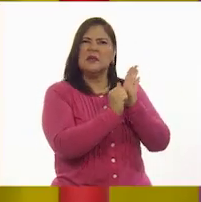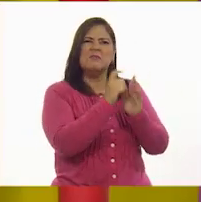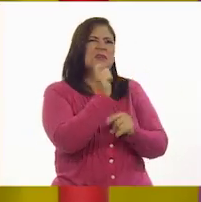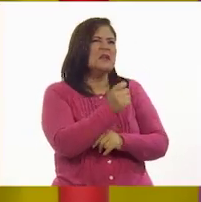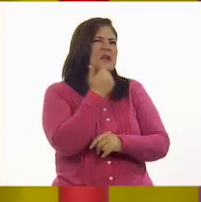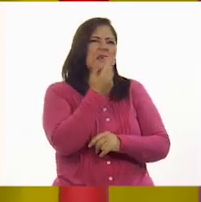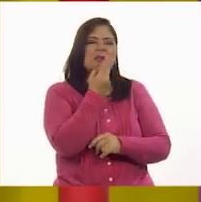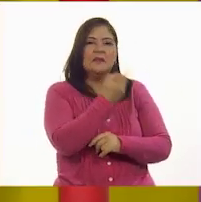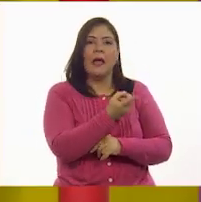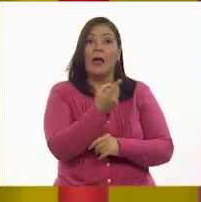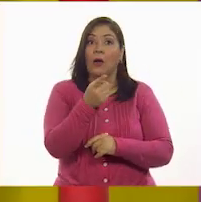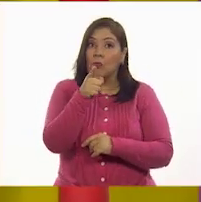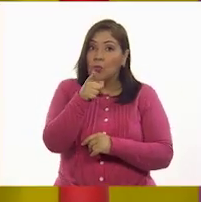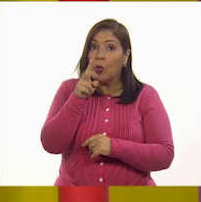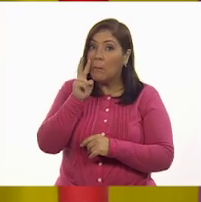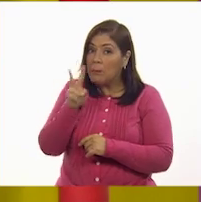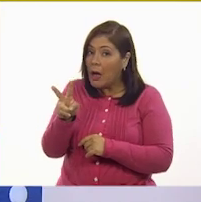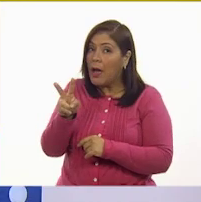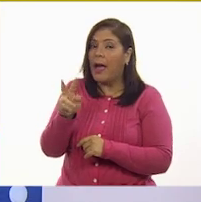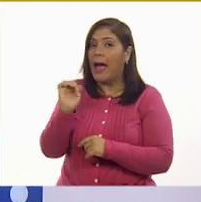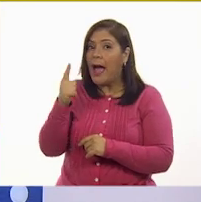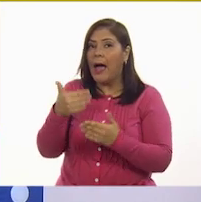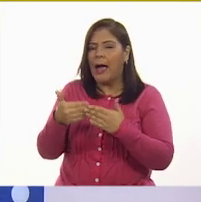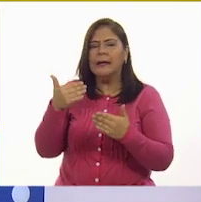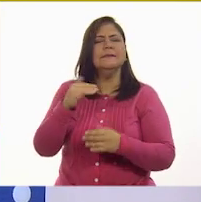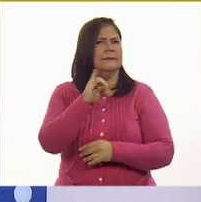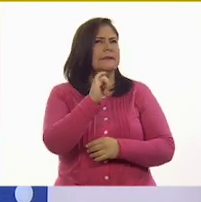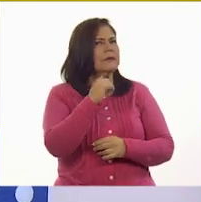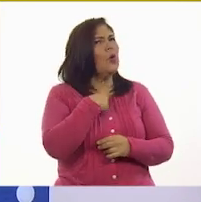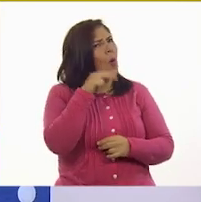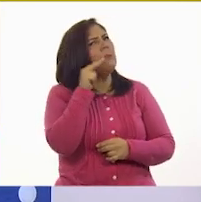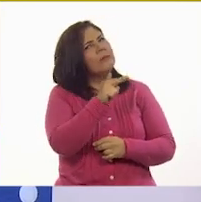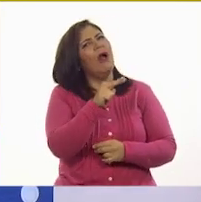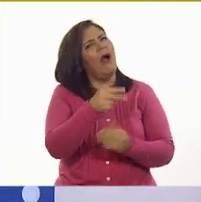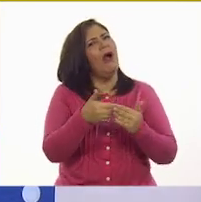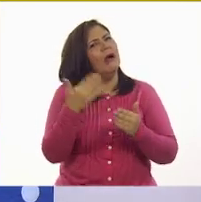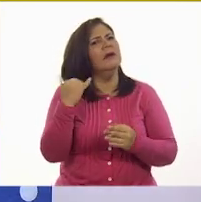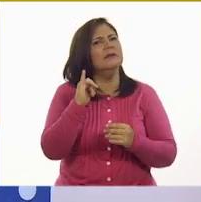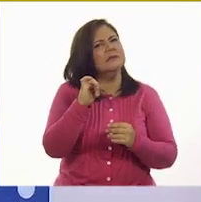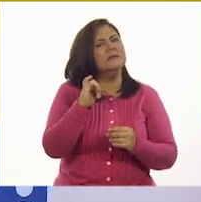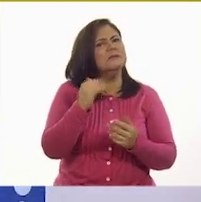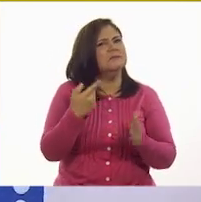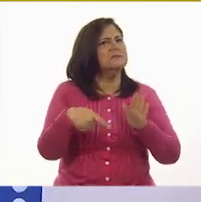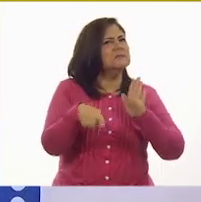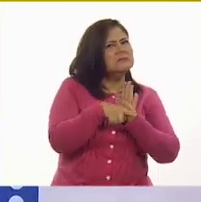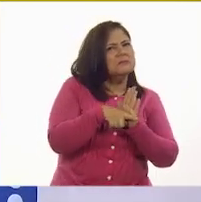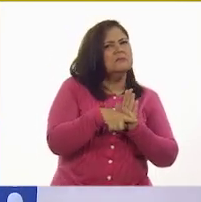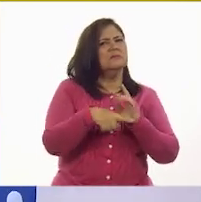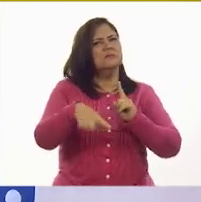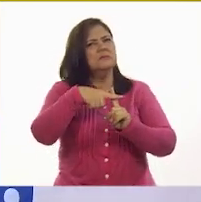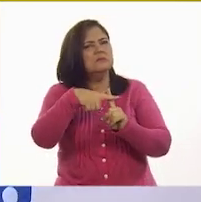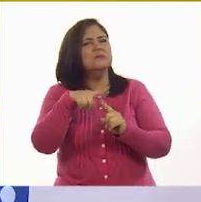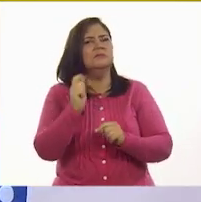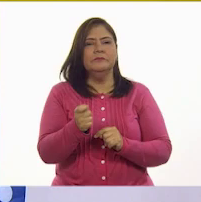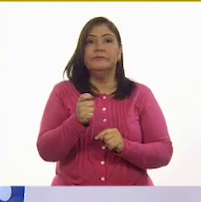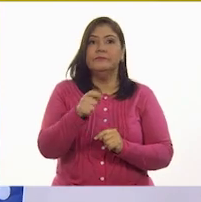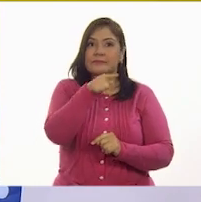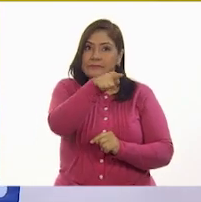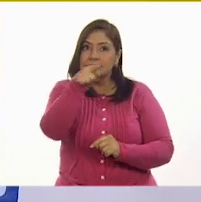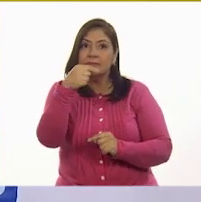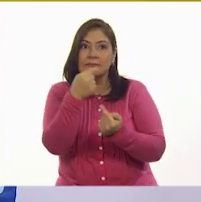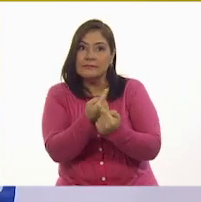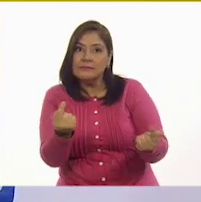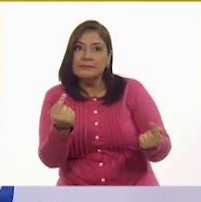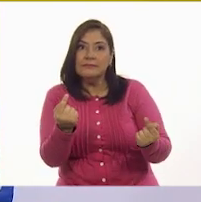símbolos, Angie? ¿Los has visto en algún lado? Pues sí, sí, en algunos lugares. ¿Y ustedes, niños y niñas allá en